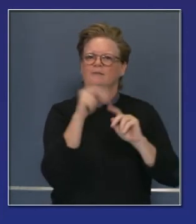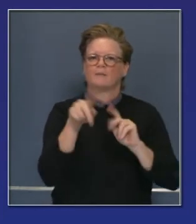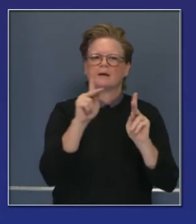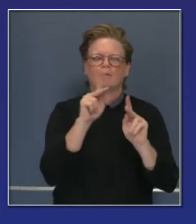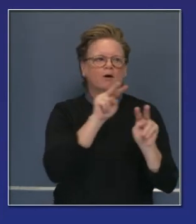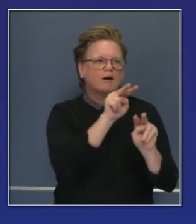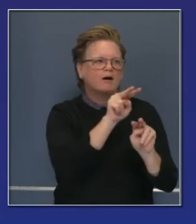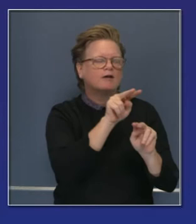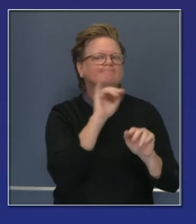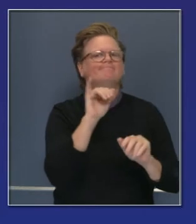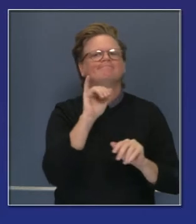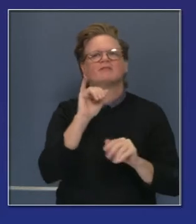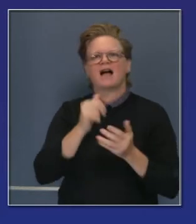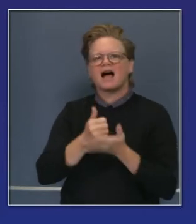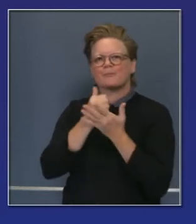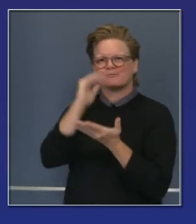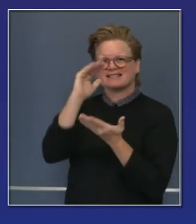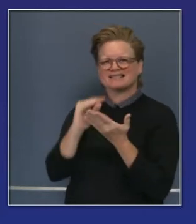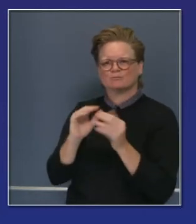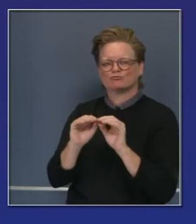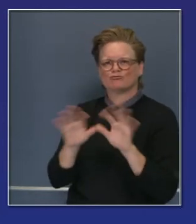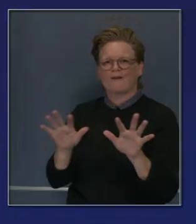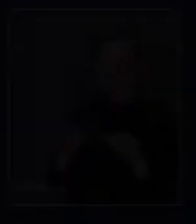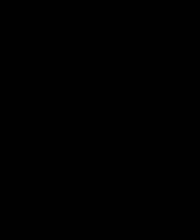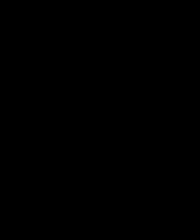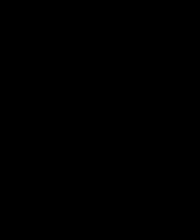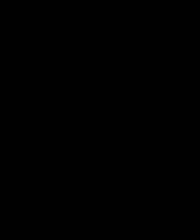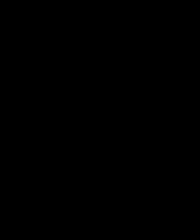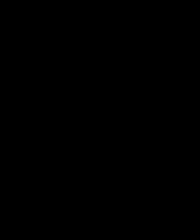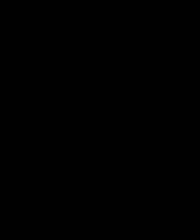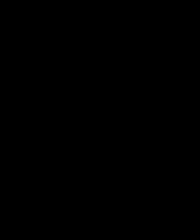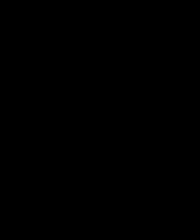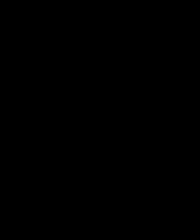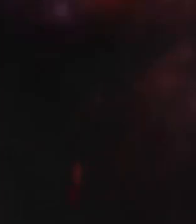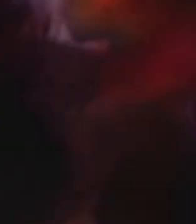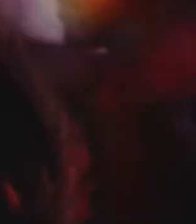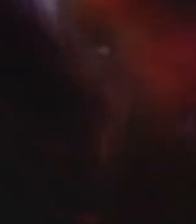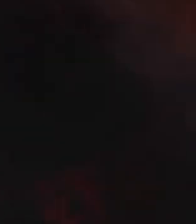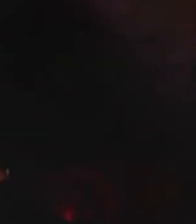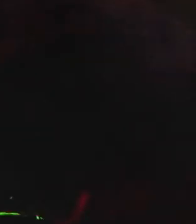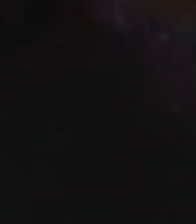sociales. Así que veamos estos dos anuncios públicos.